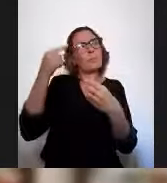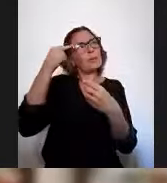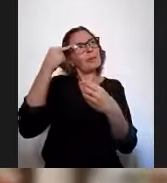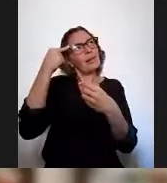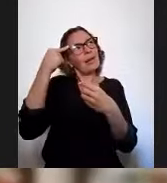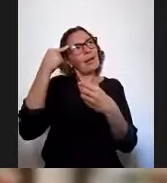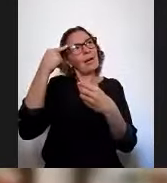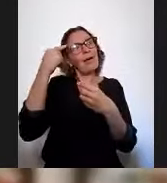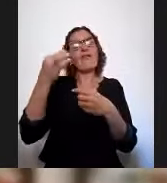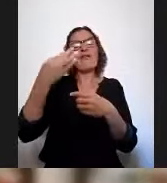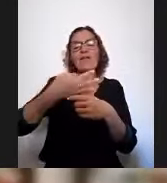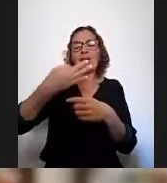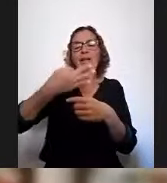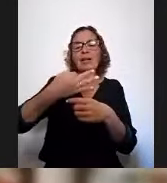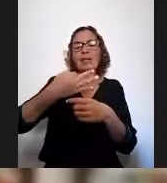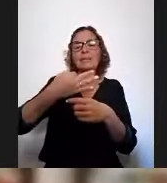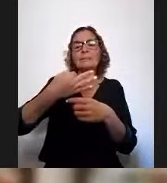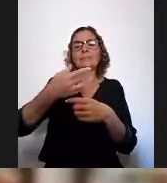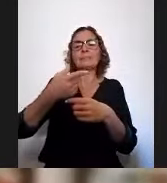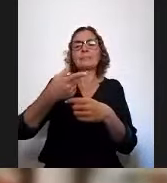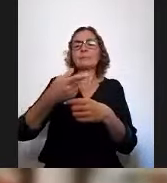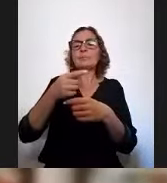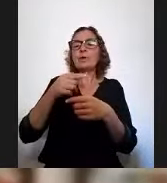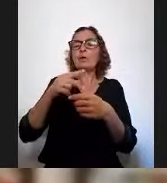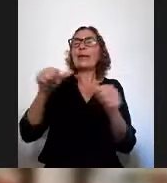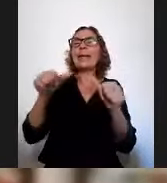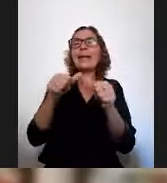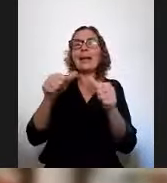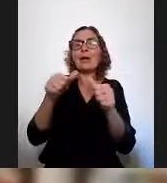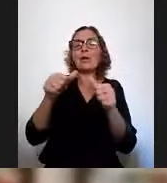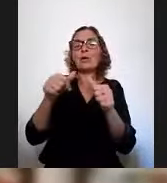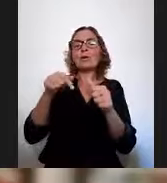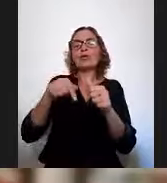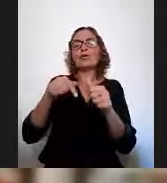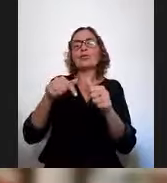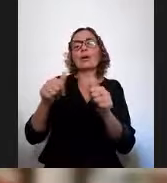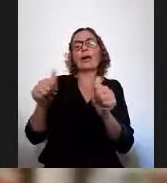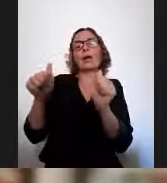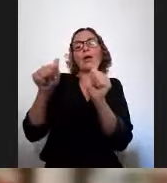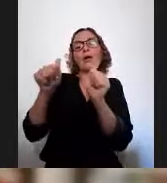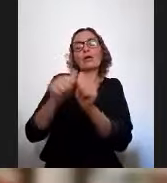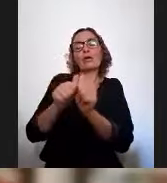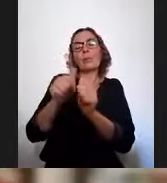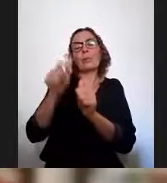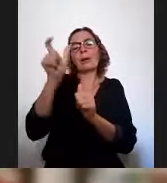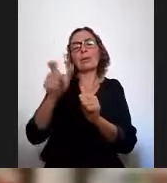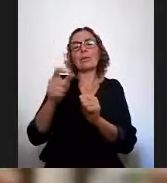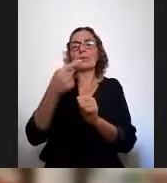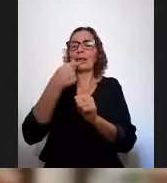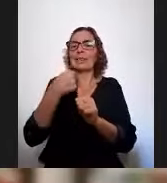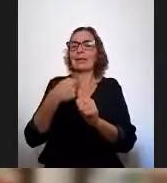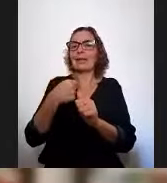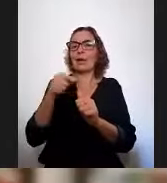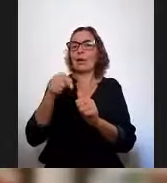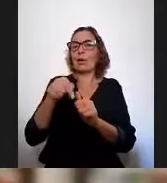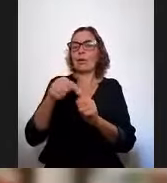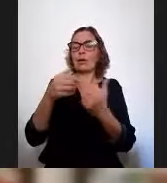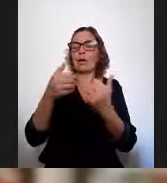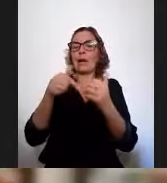bien cuál va a ser ese paso adicional que vamos a dar para que la gente diga, voy a empezar